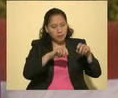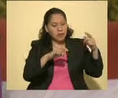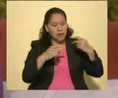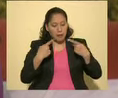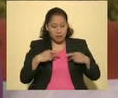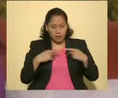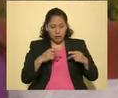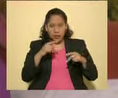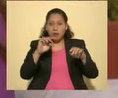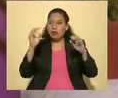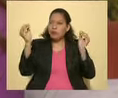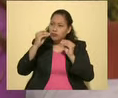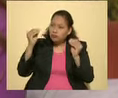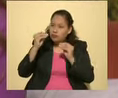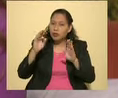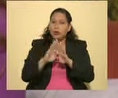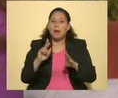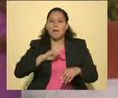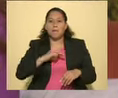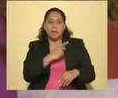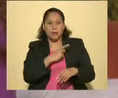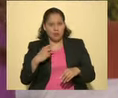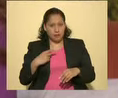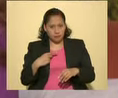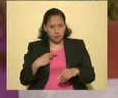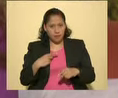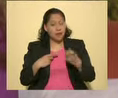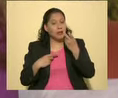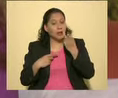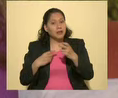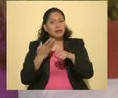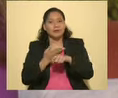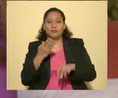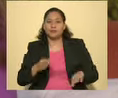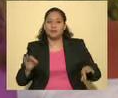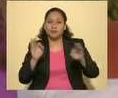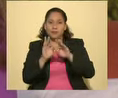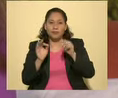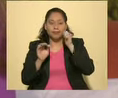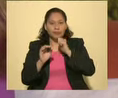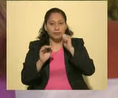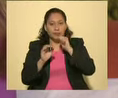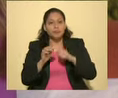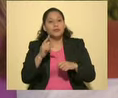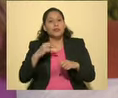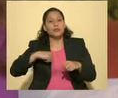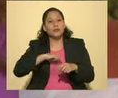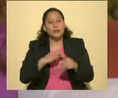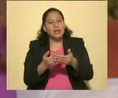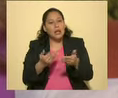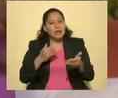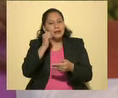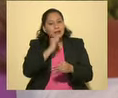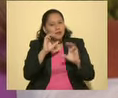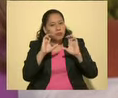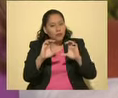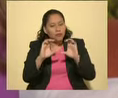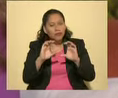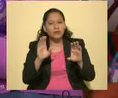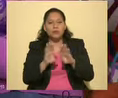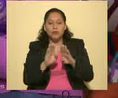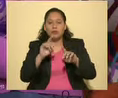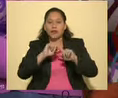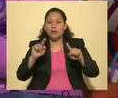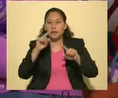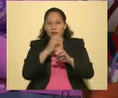institución financiera nuestra deuda. Entonces, esto es muy importante, pero sí debemos de tener mucho cuidado en